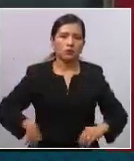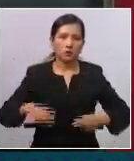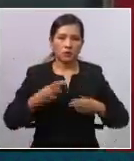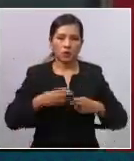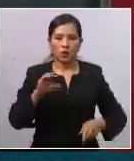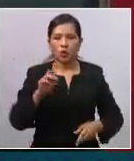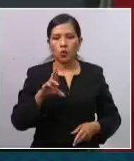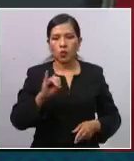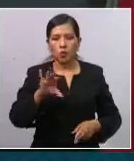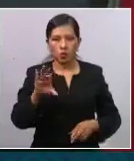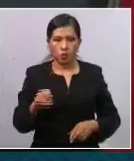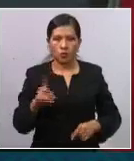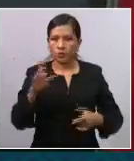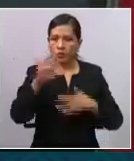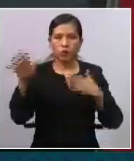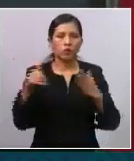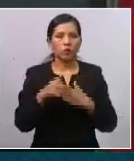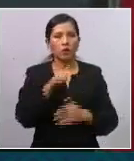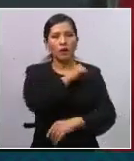Coroico, quienes